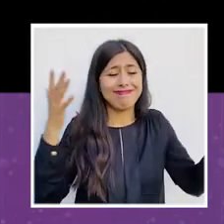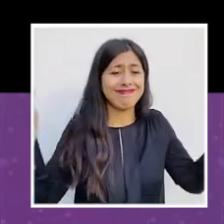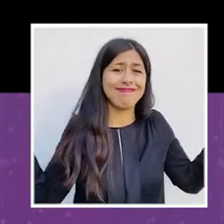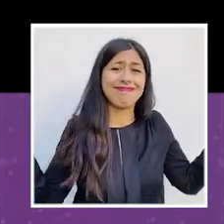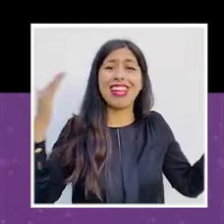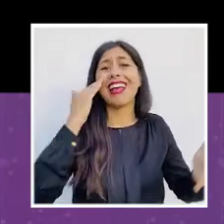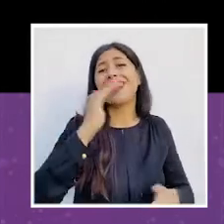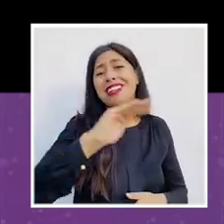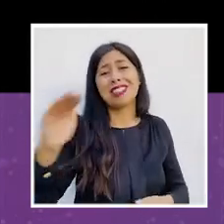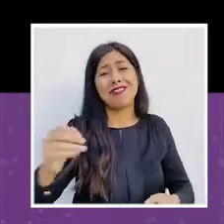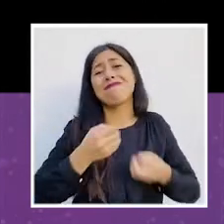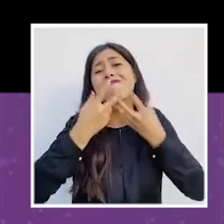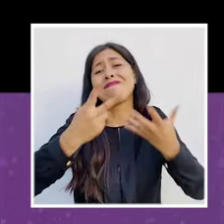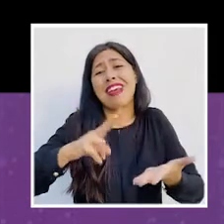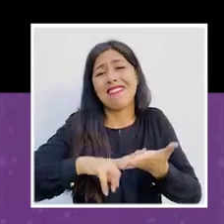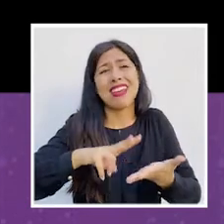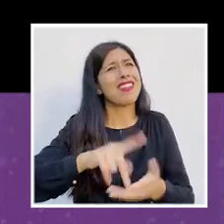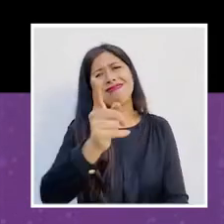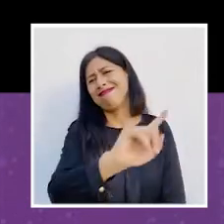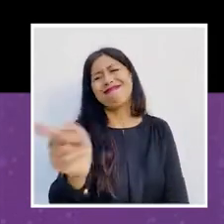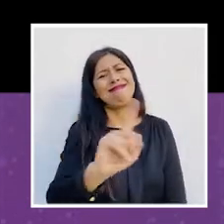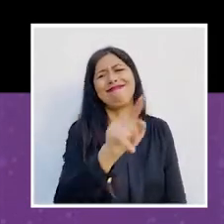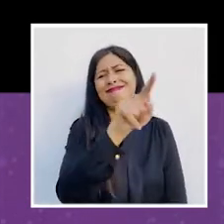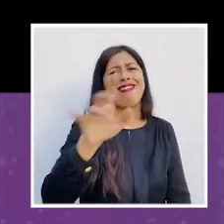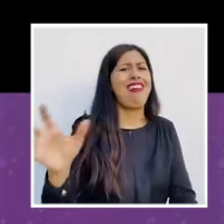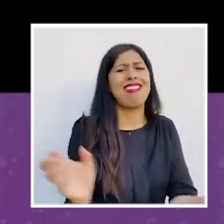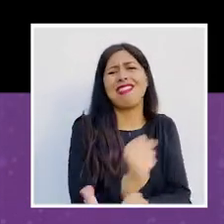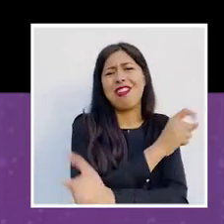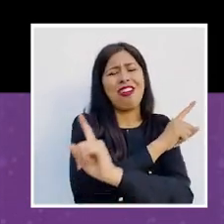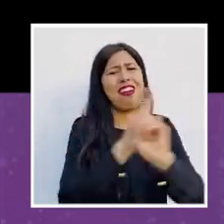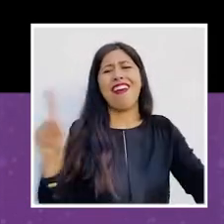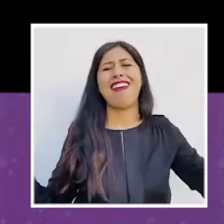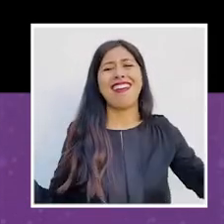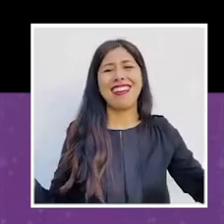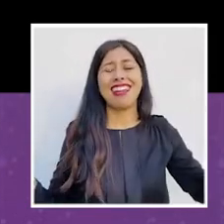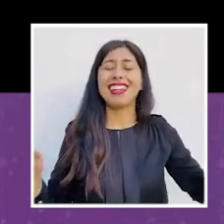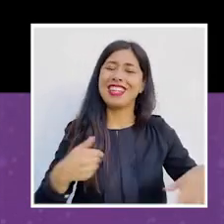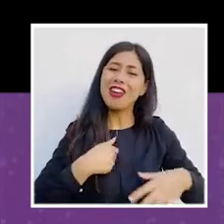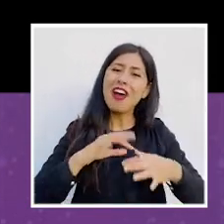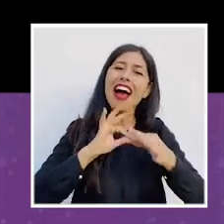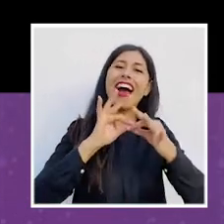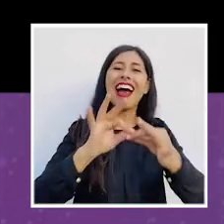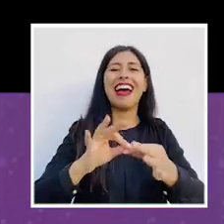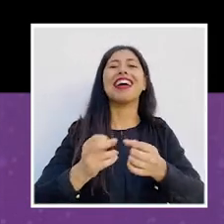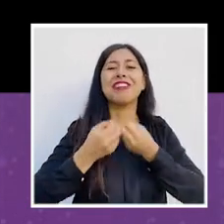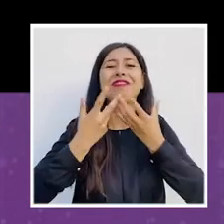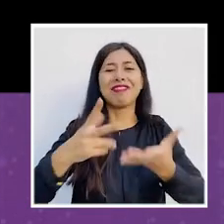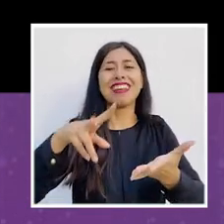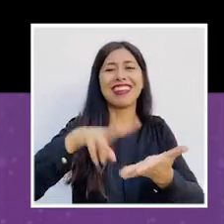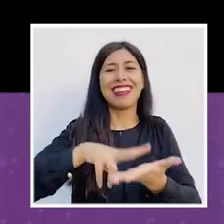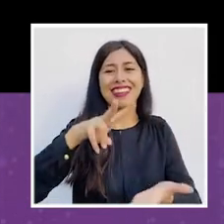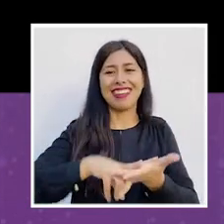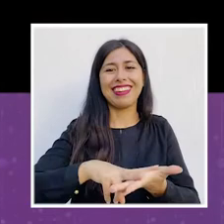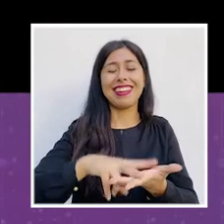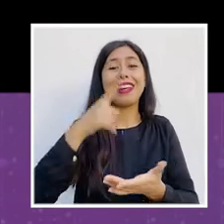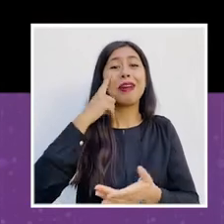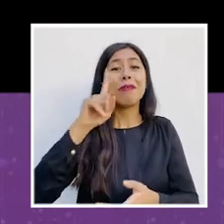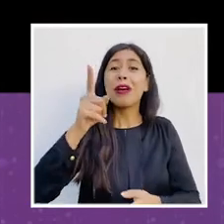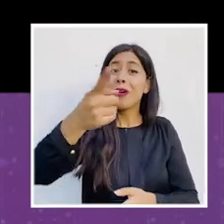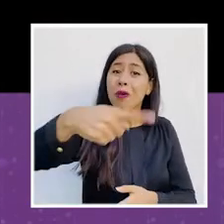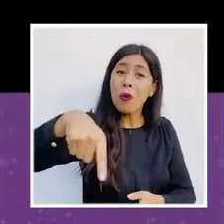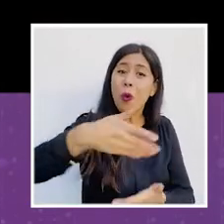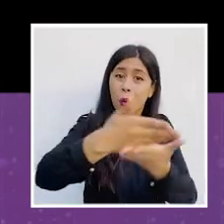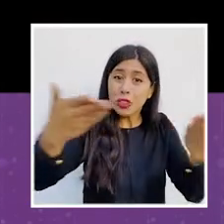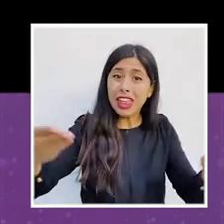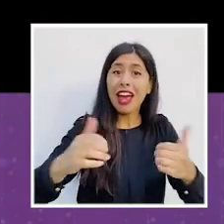como los niños son muy francos me dicen no, no va a llegar. Así que les agradezco su franqueza, pero ustedes